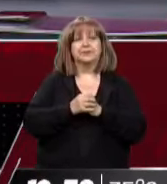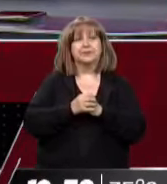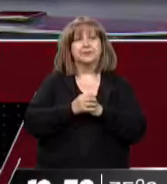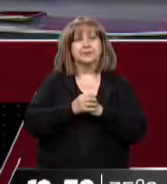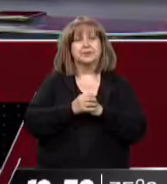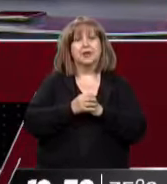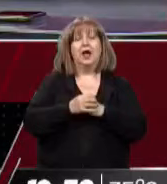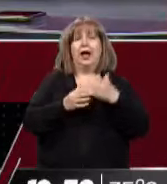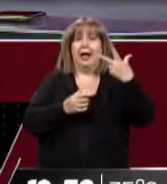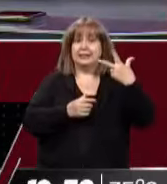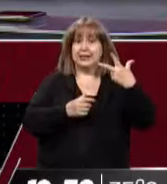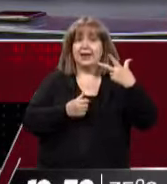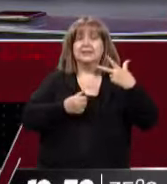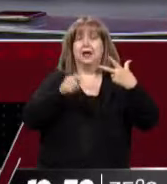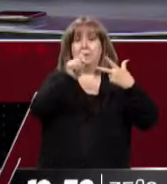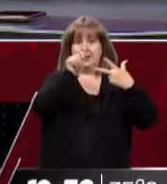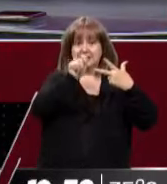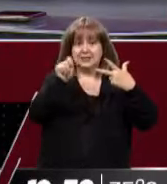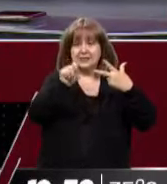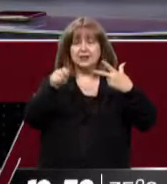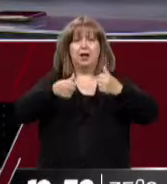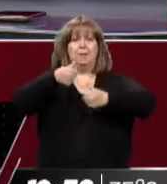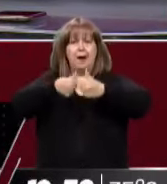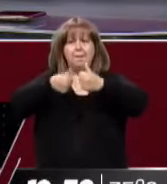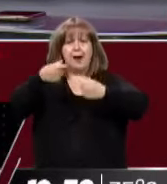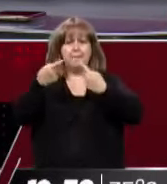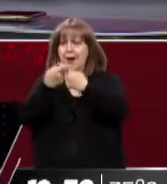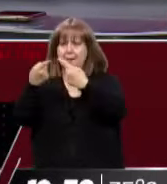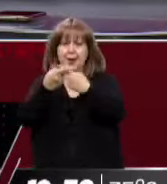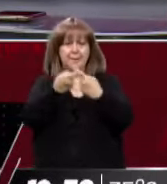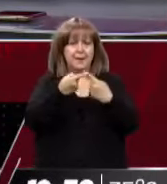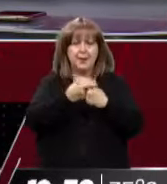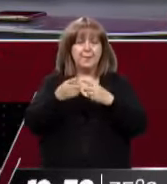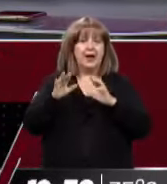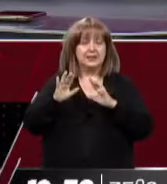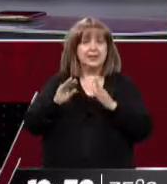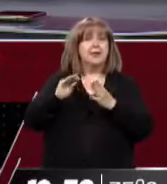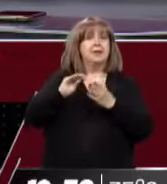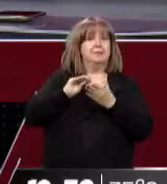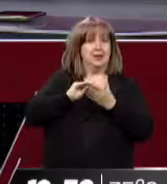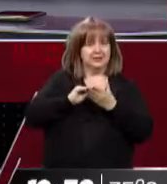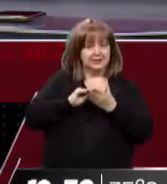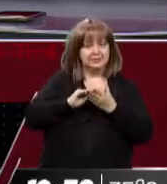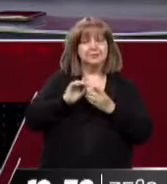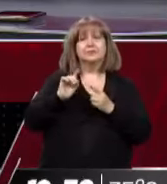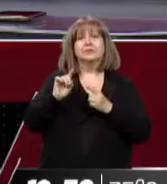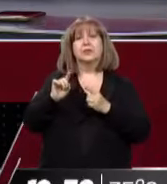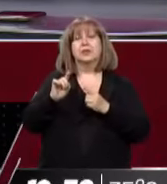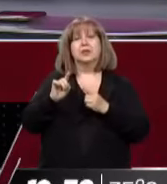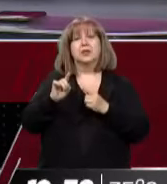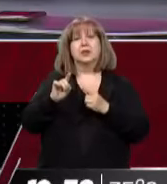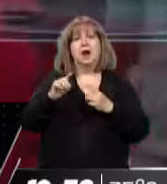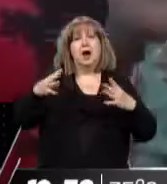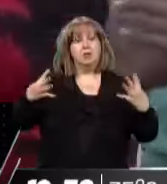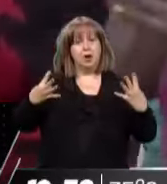son tres meses de competencia tuvimos el agregado de que de que también fue un